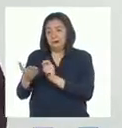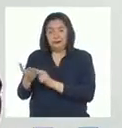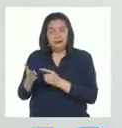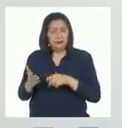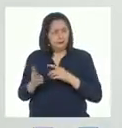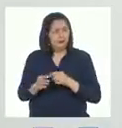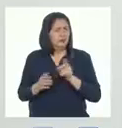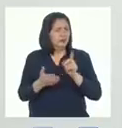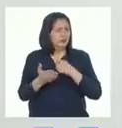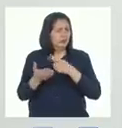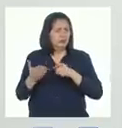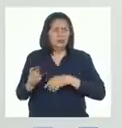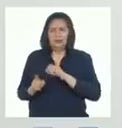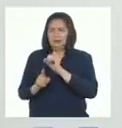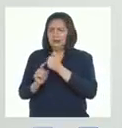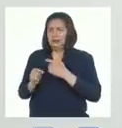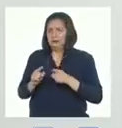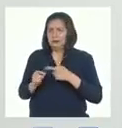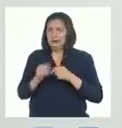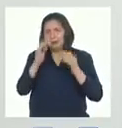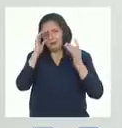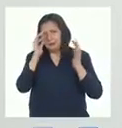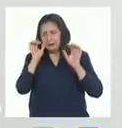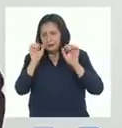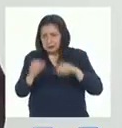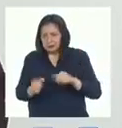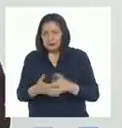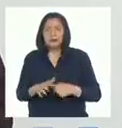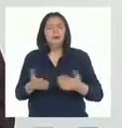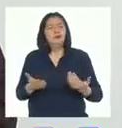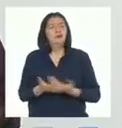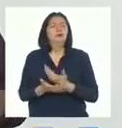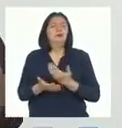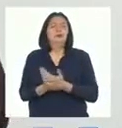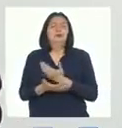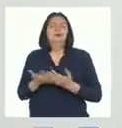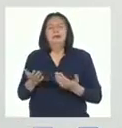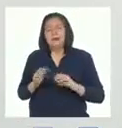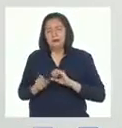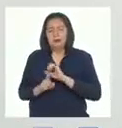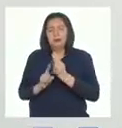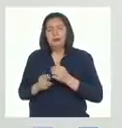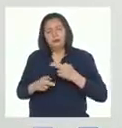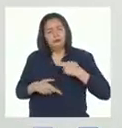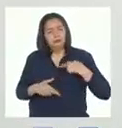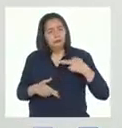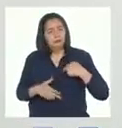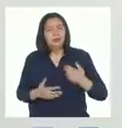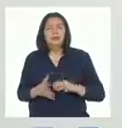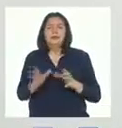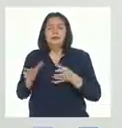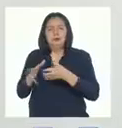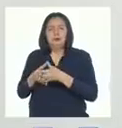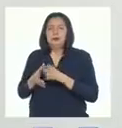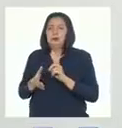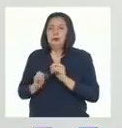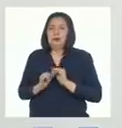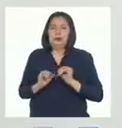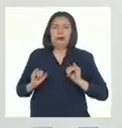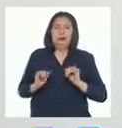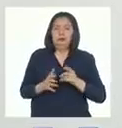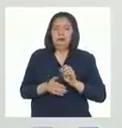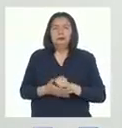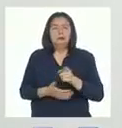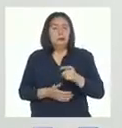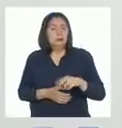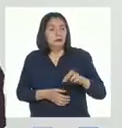hace una crítica a la sociedad, pero con la esperanza de que se forje una más humana, más colectiva y menos individualista.